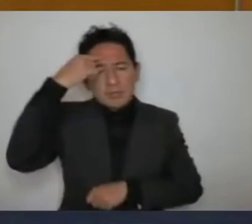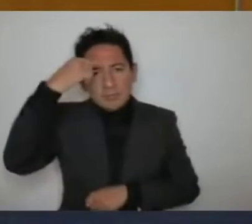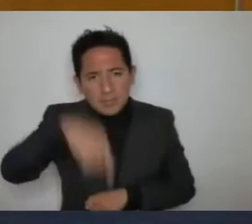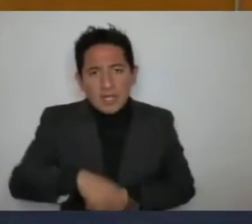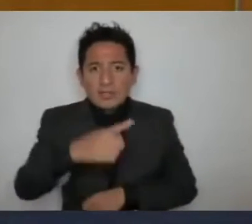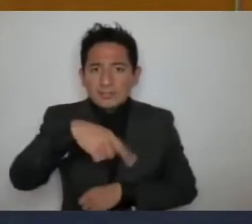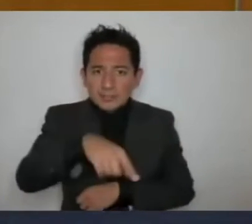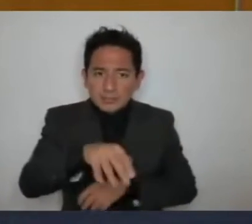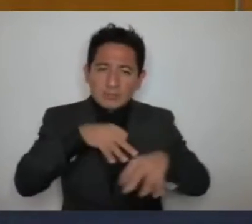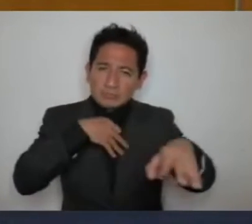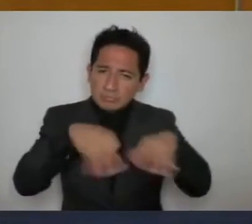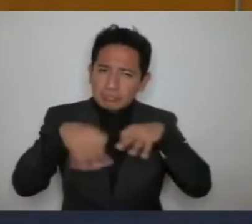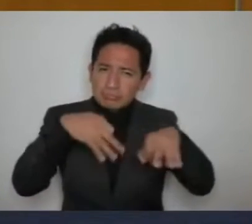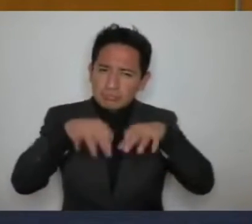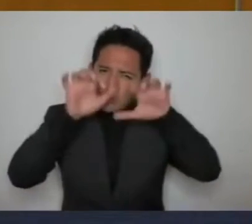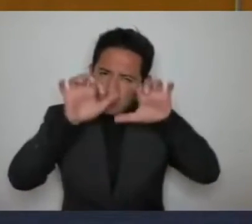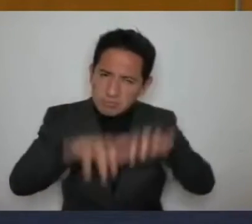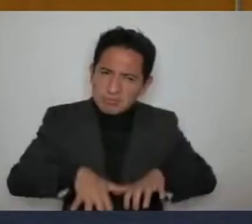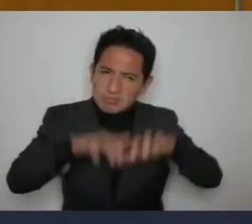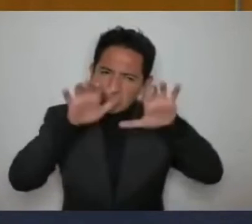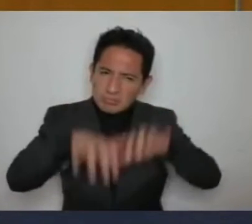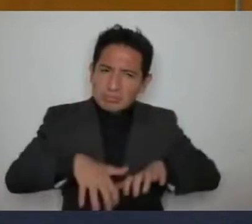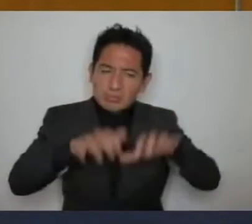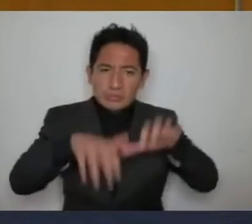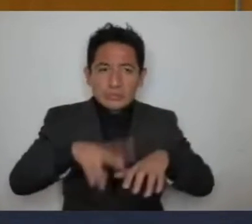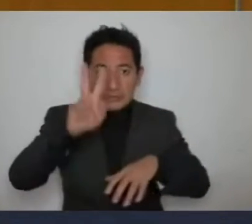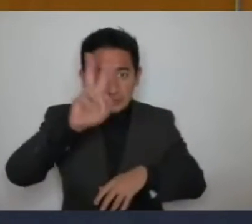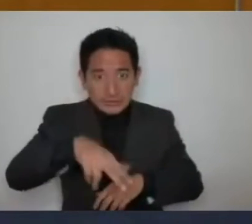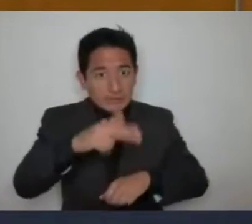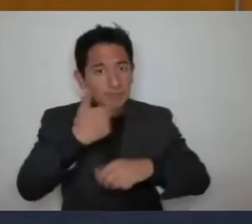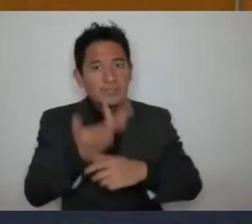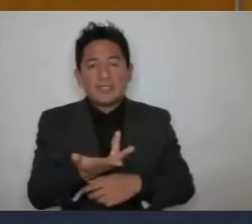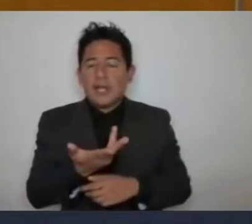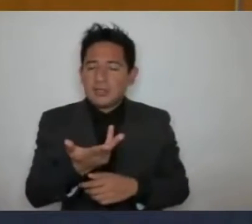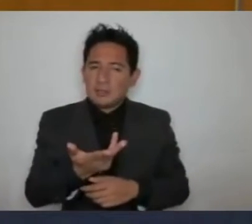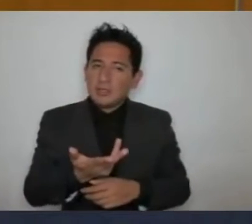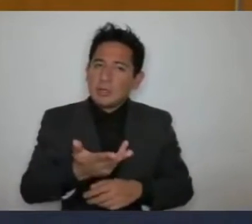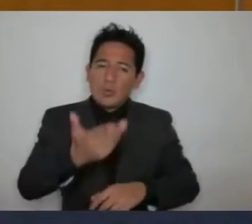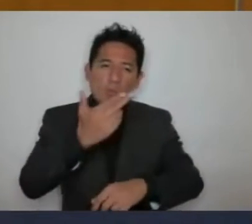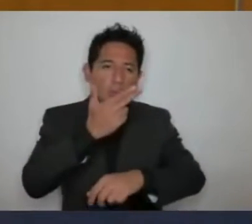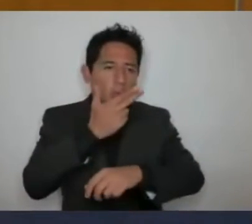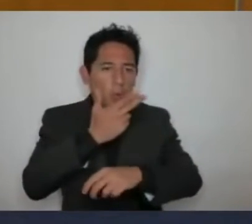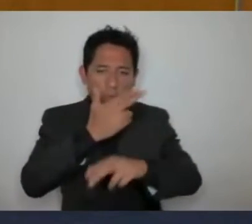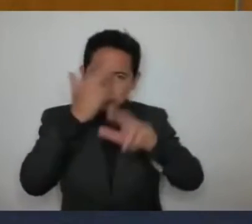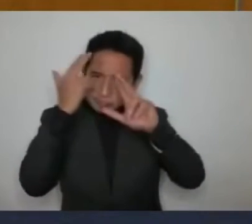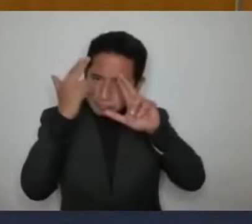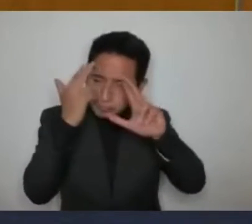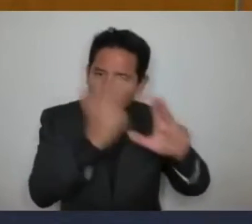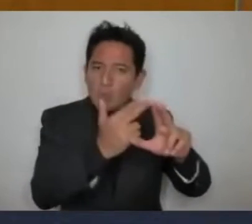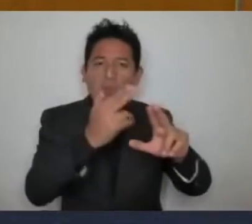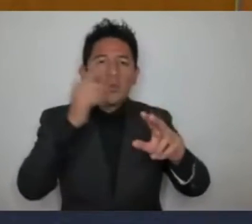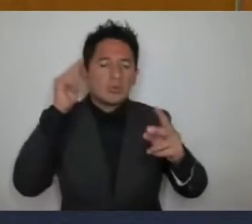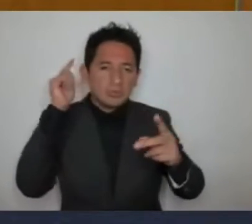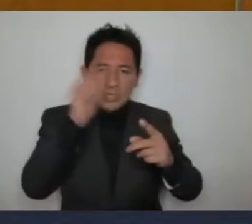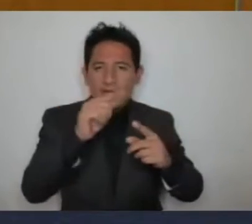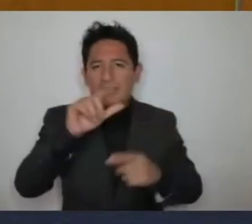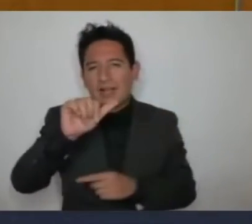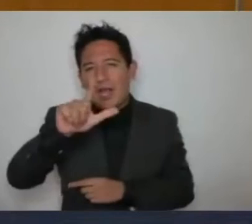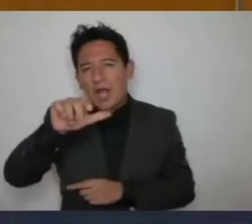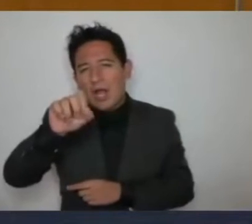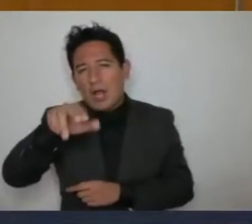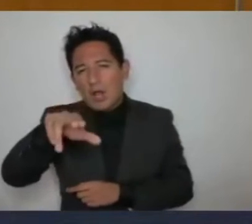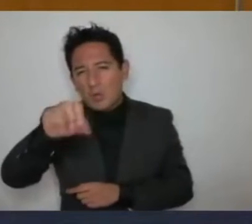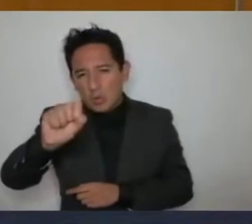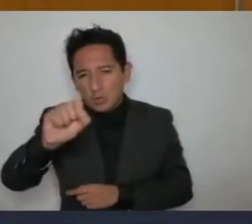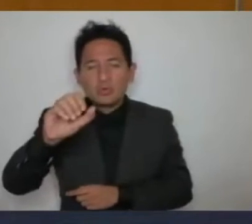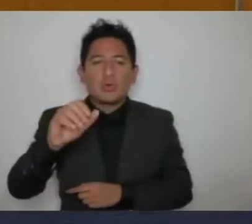así lo veo tuve el honor grande de que Alonso formara parte del equipo de la unidad general de conocimiento científico y